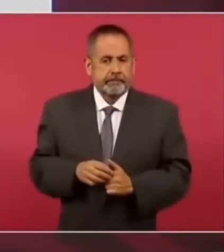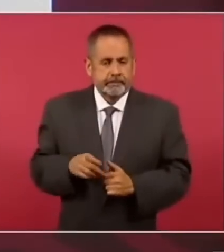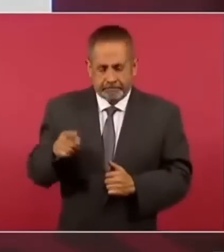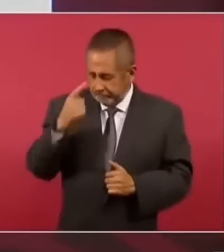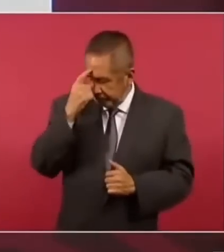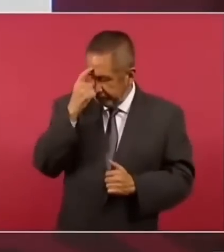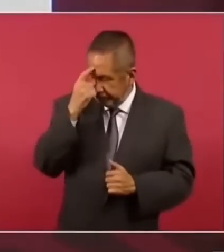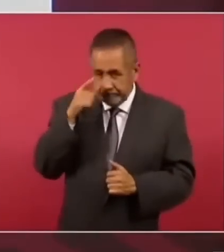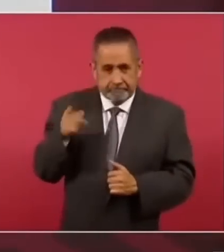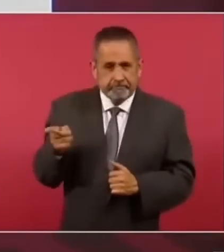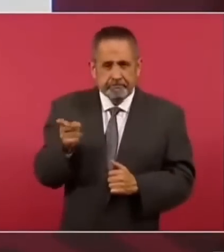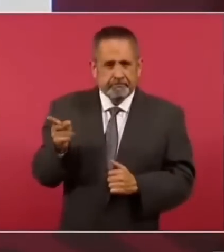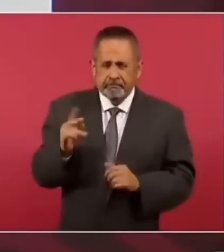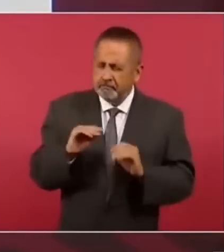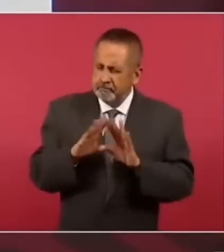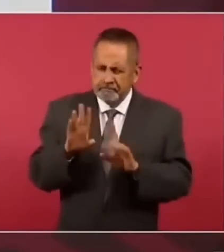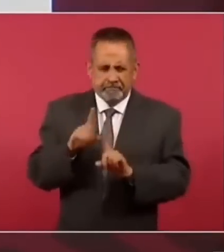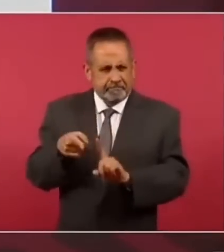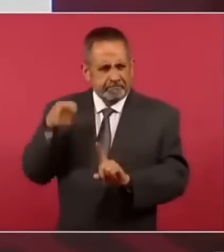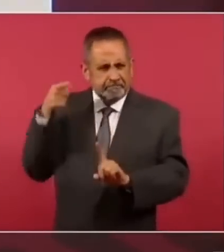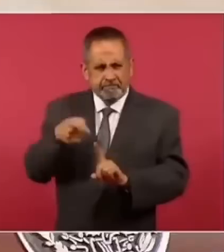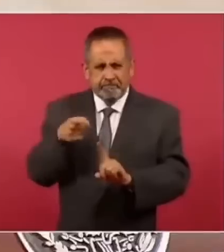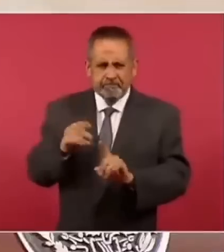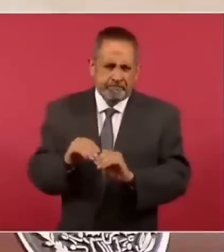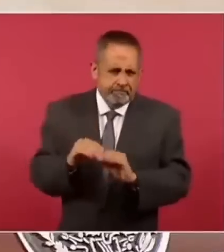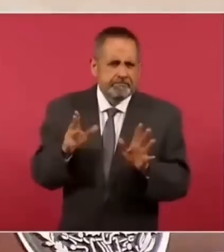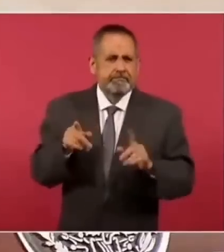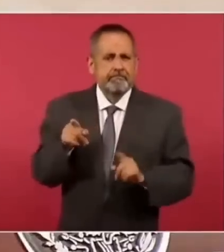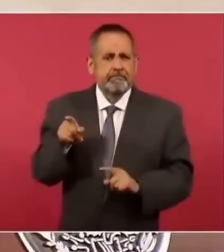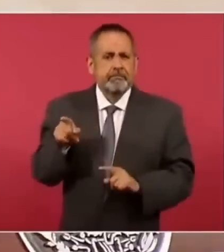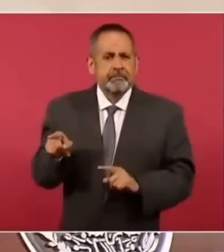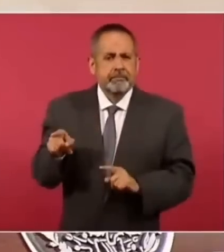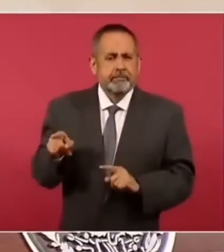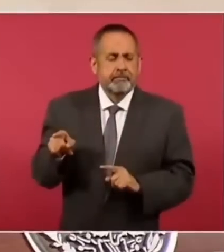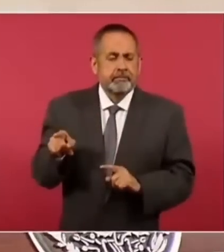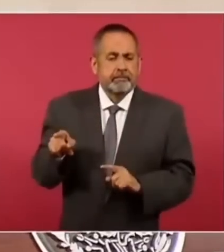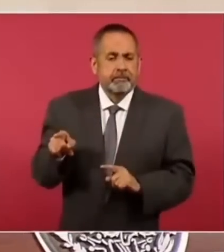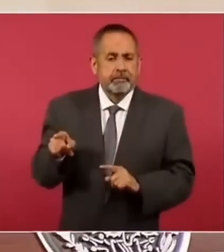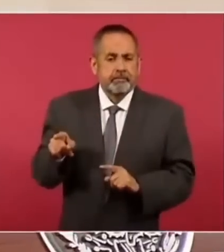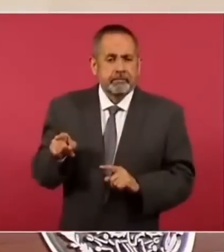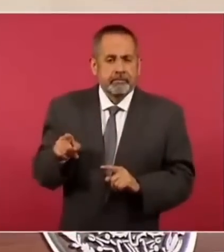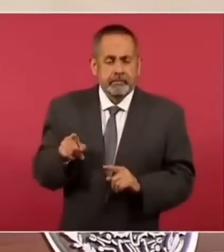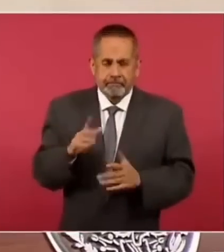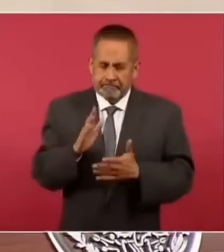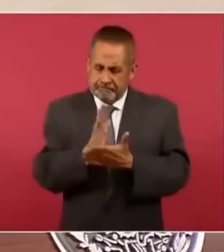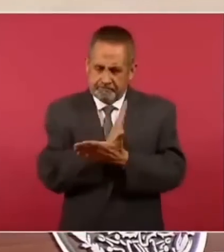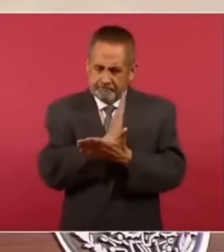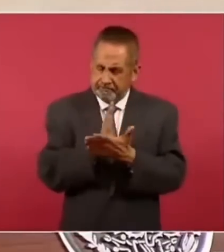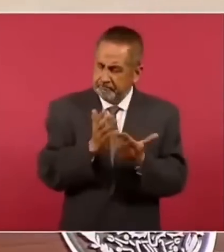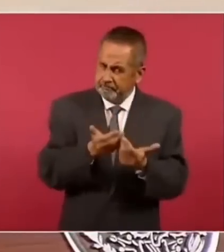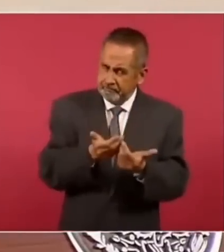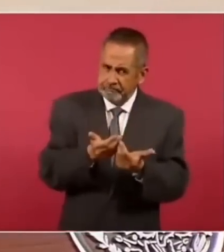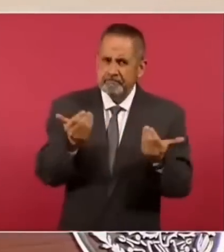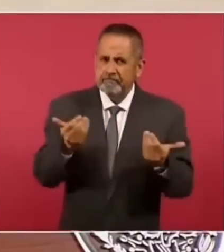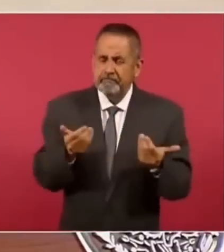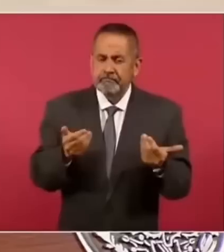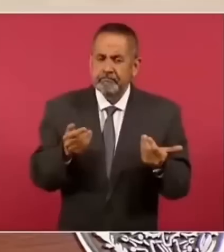fueron muy enfáticos en distinguir